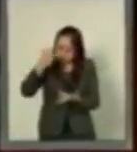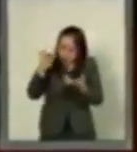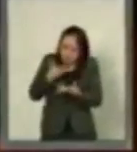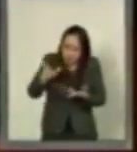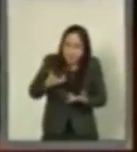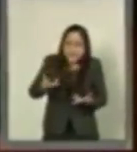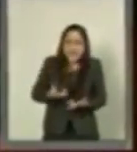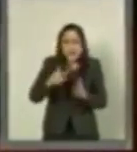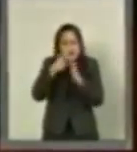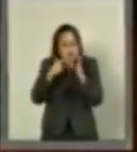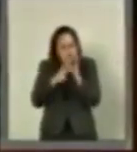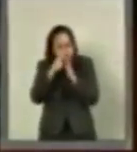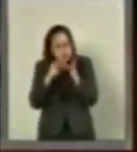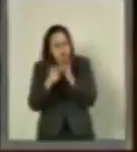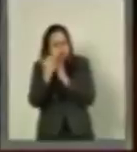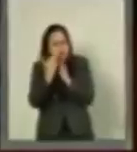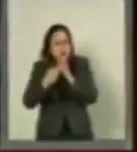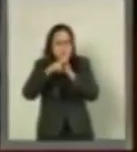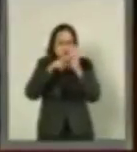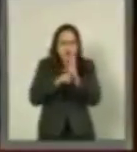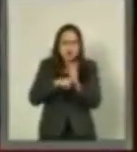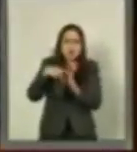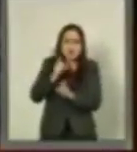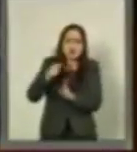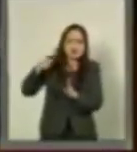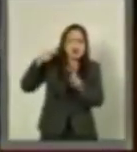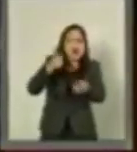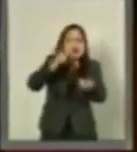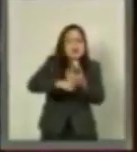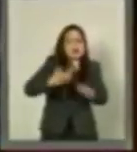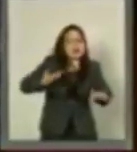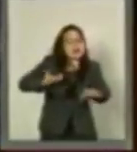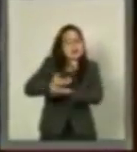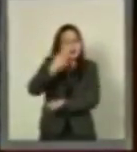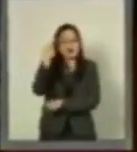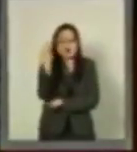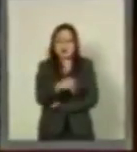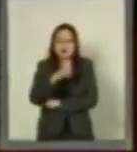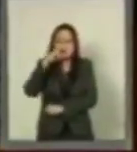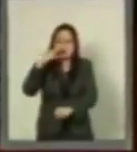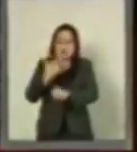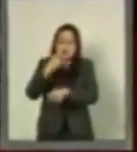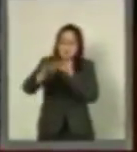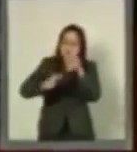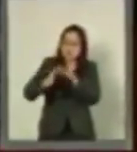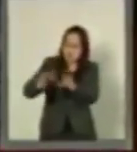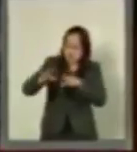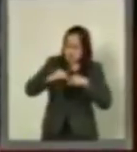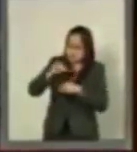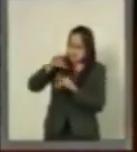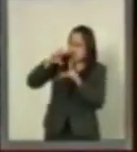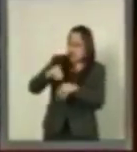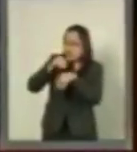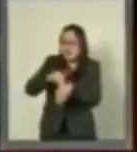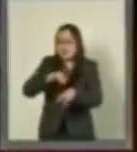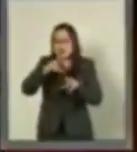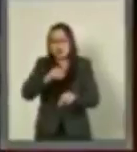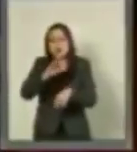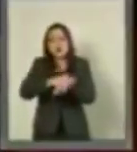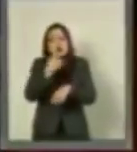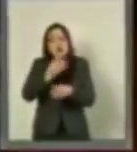todos los lineamientos incluso, pero está en el mandato de los estados hacer las suyas o no, porque algunas no están en